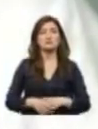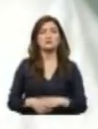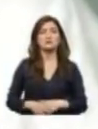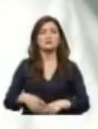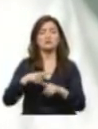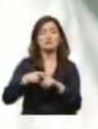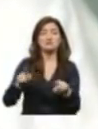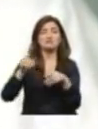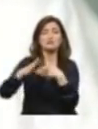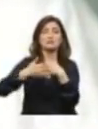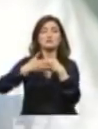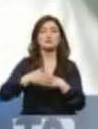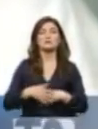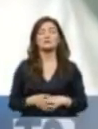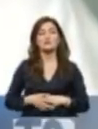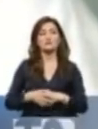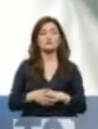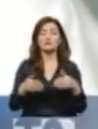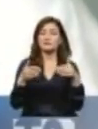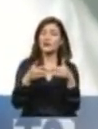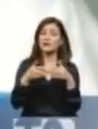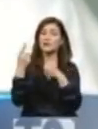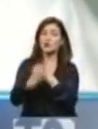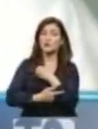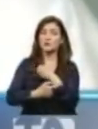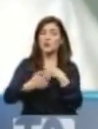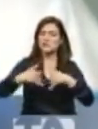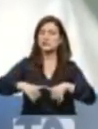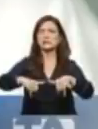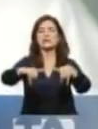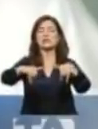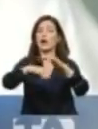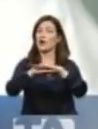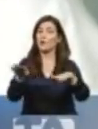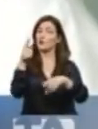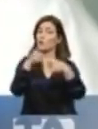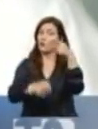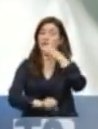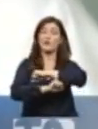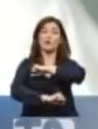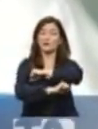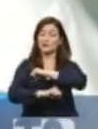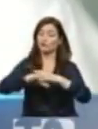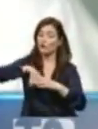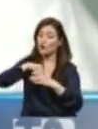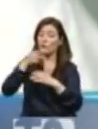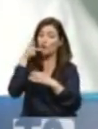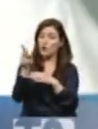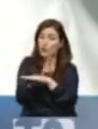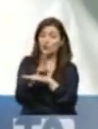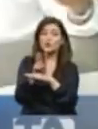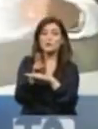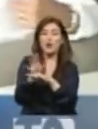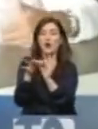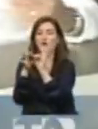casos adicionales en los que sí hay delitos que son imprescriptibles. Me refiero fundamentalmente al peculado y al